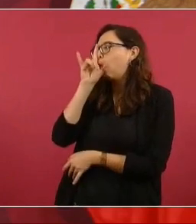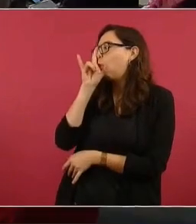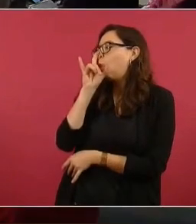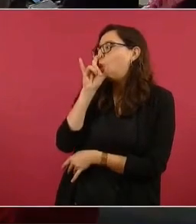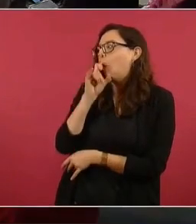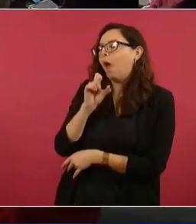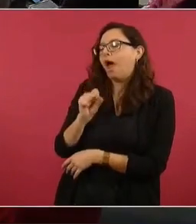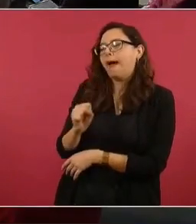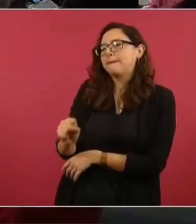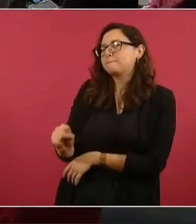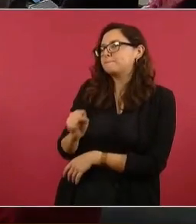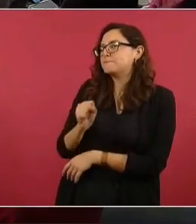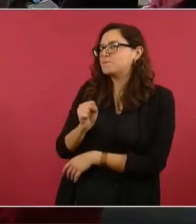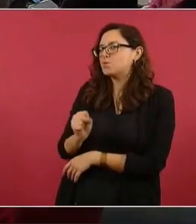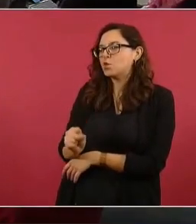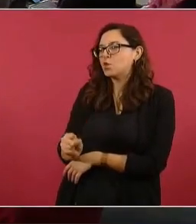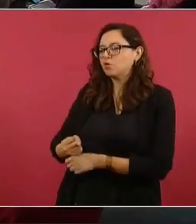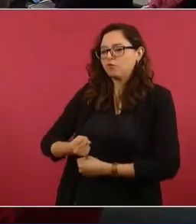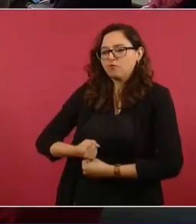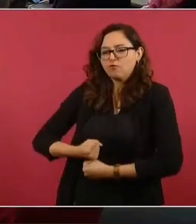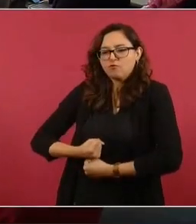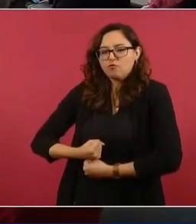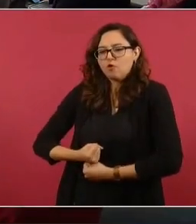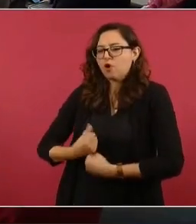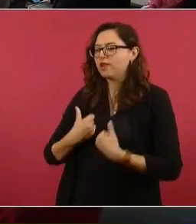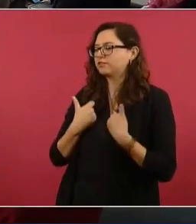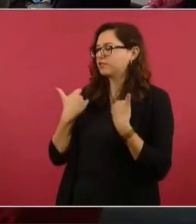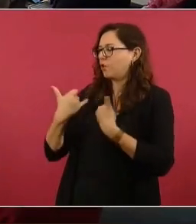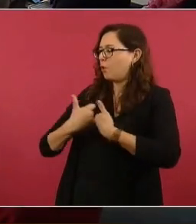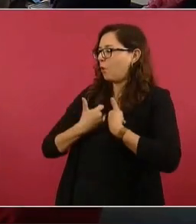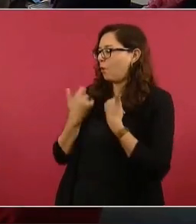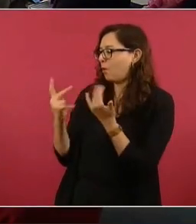viendo muy fuerte y joven.